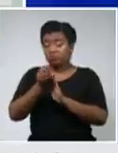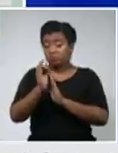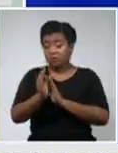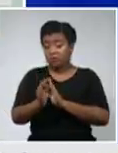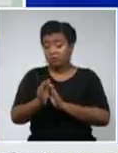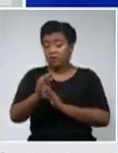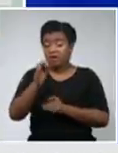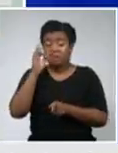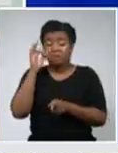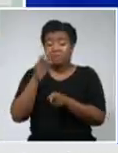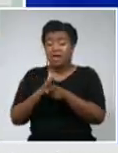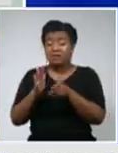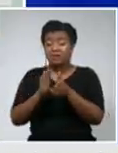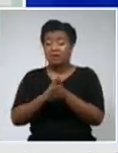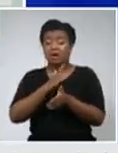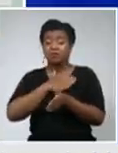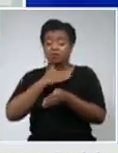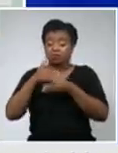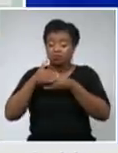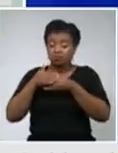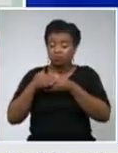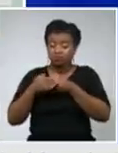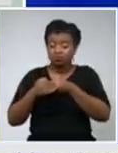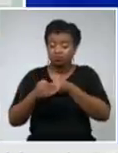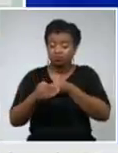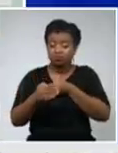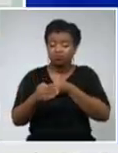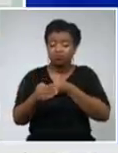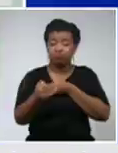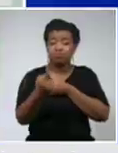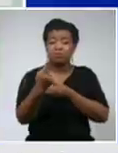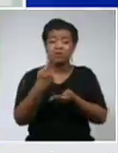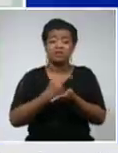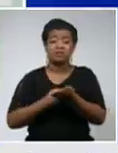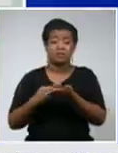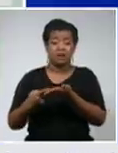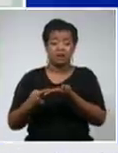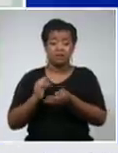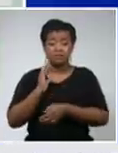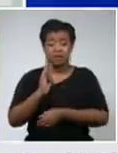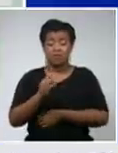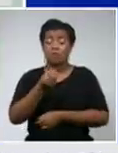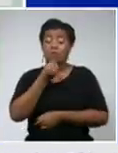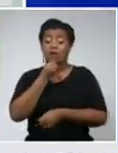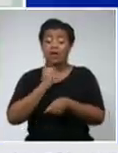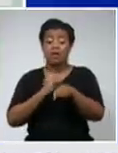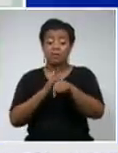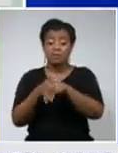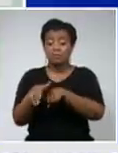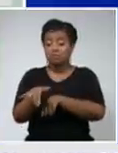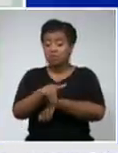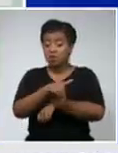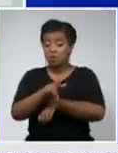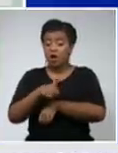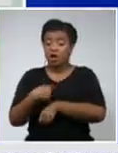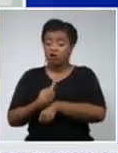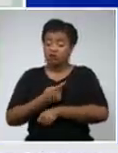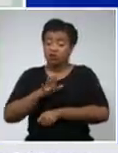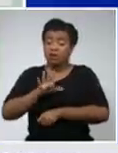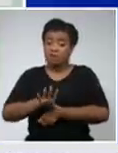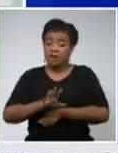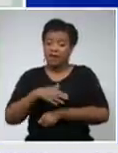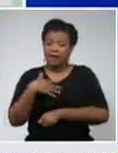de marzo, y si el comportamiento se mantuviera así, que esperamos que se pueda ir